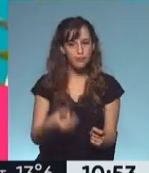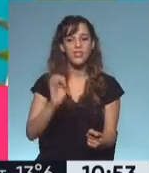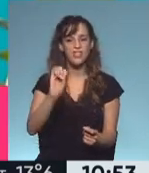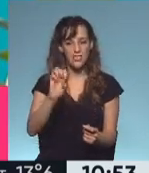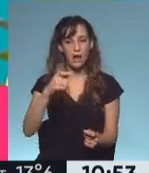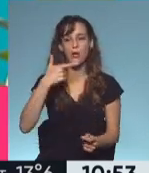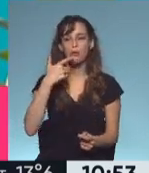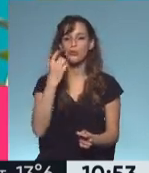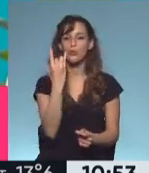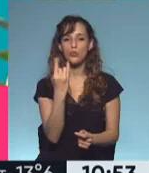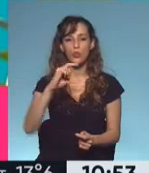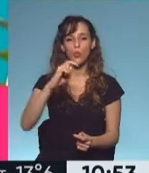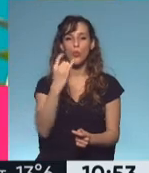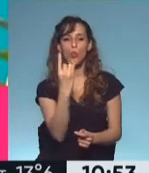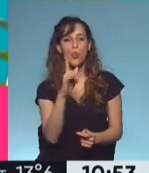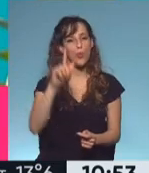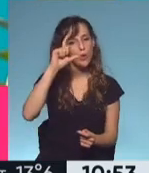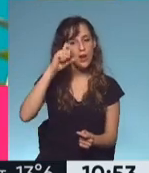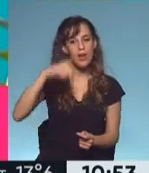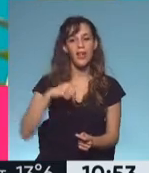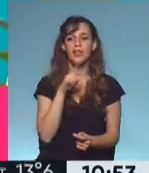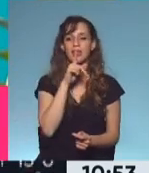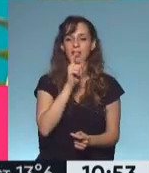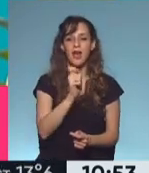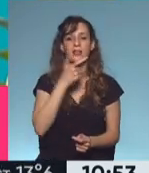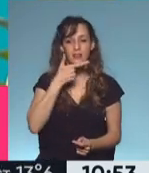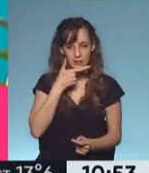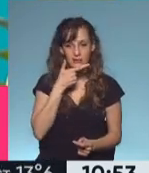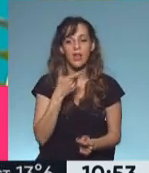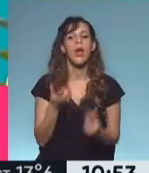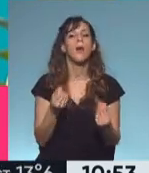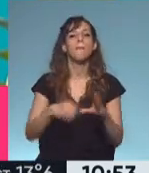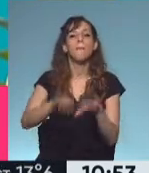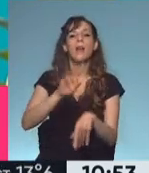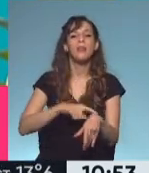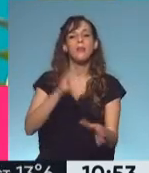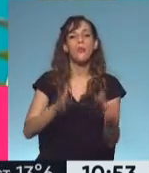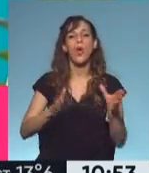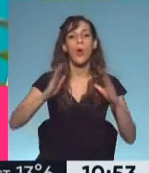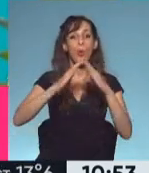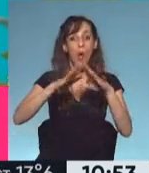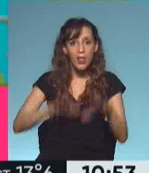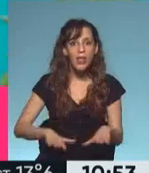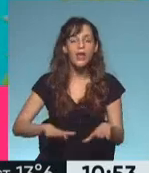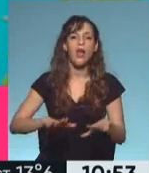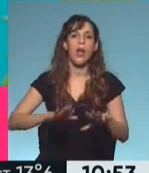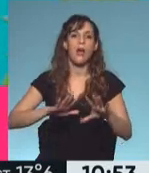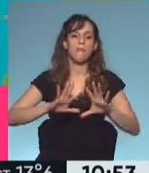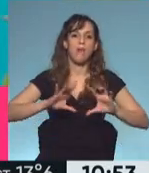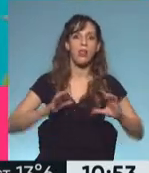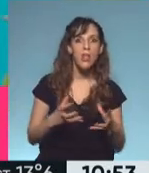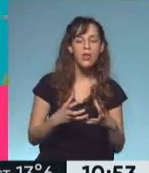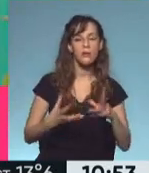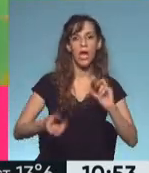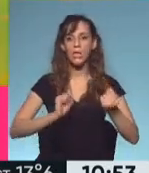cuarentena todos nos empezamos a buscar ese espacio verde, a tener nuestro espacio verde en casa, que no teníamos ya disponible con la